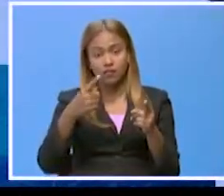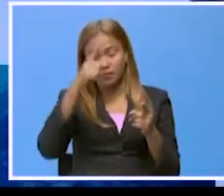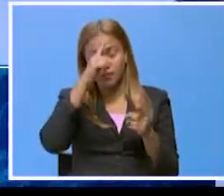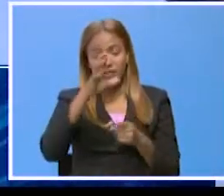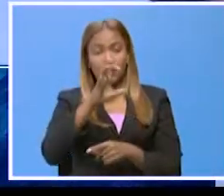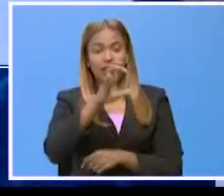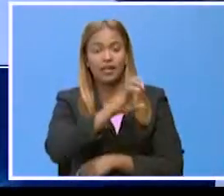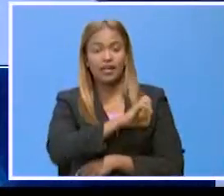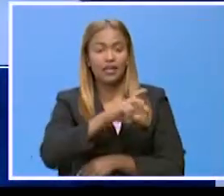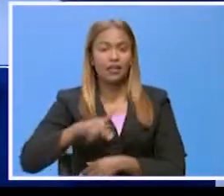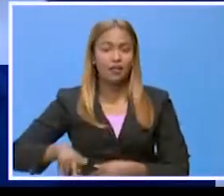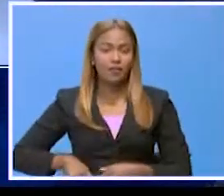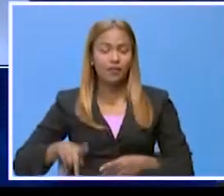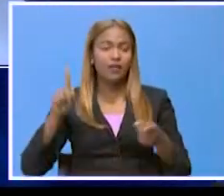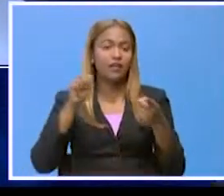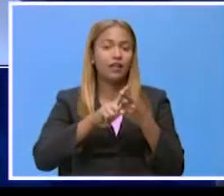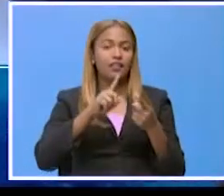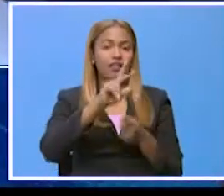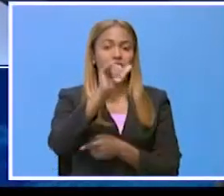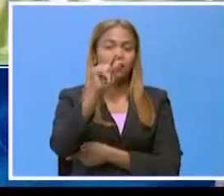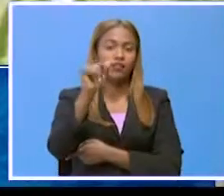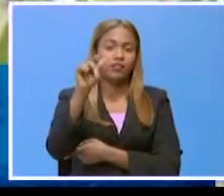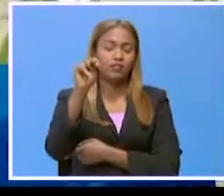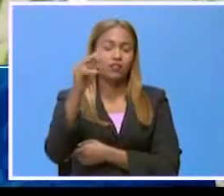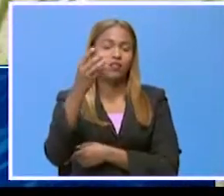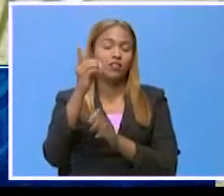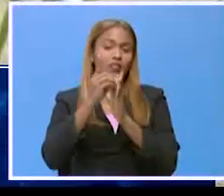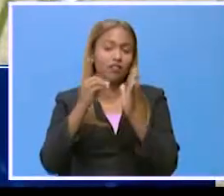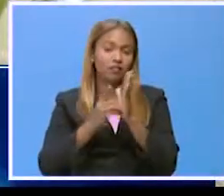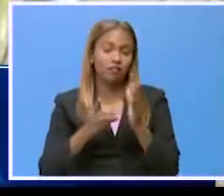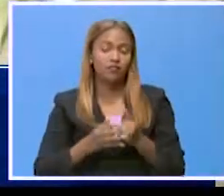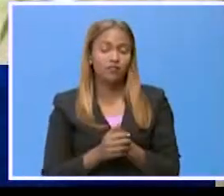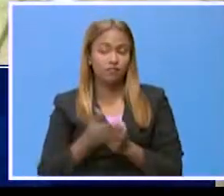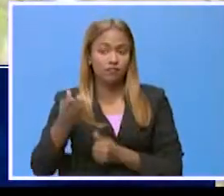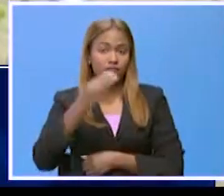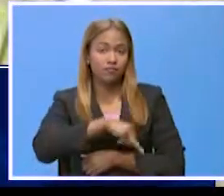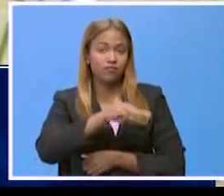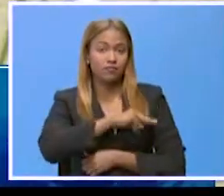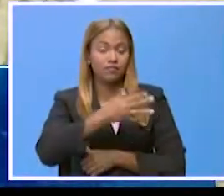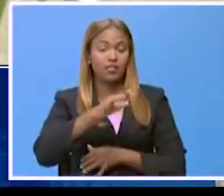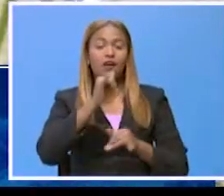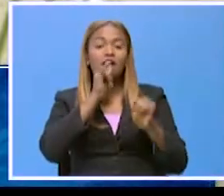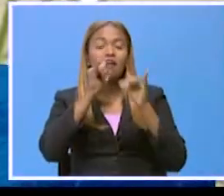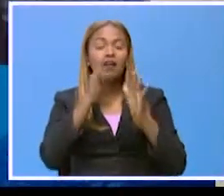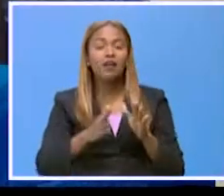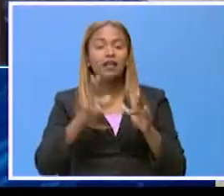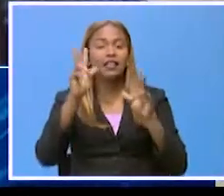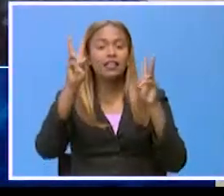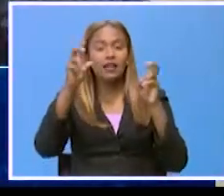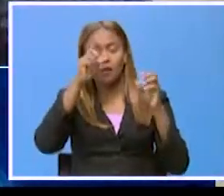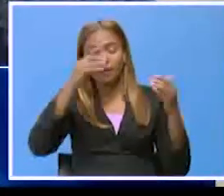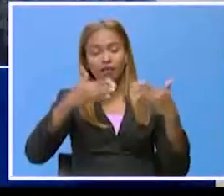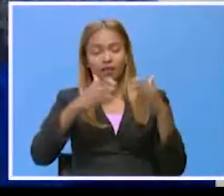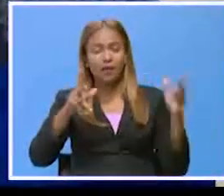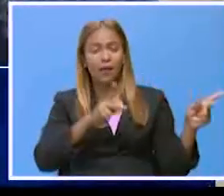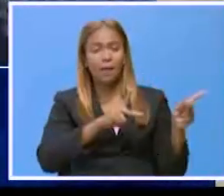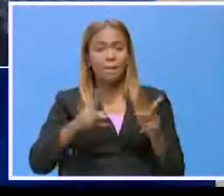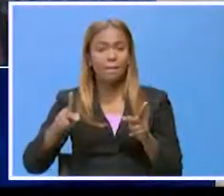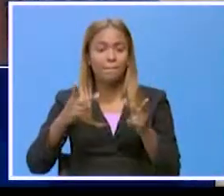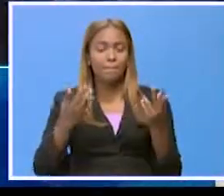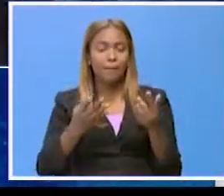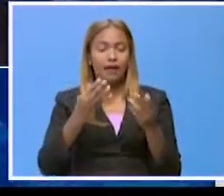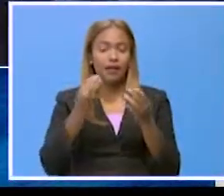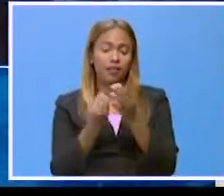de elías piña hasta restauración de jabón el ministro de medioambiente fue entrevistado en el marco del lanzamiento del plan de arbolado